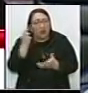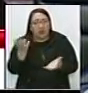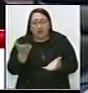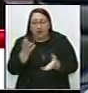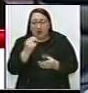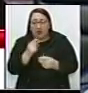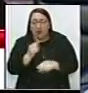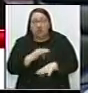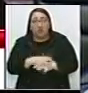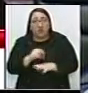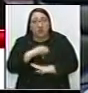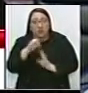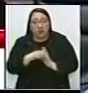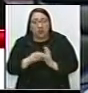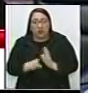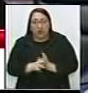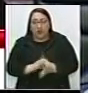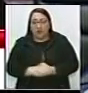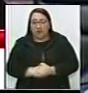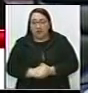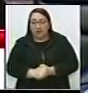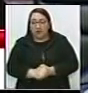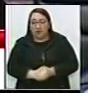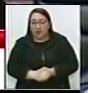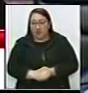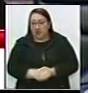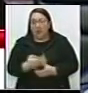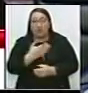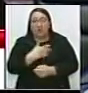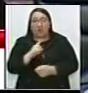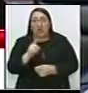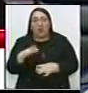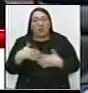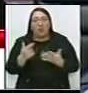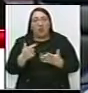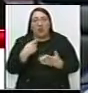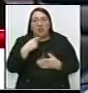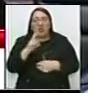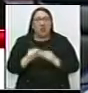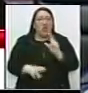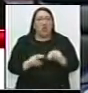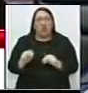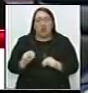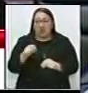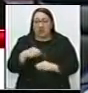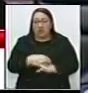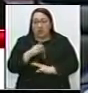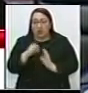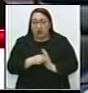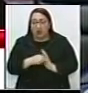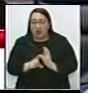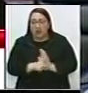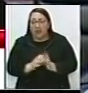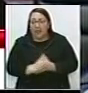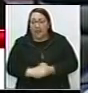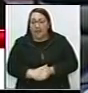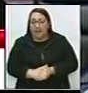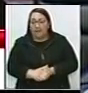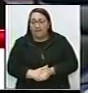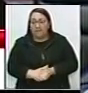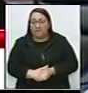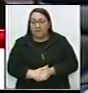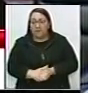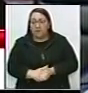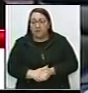hablado de estos proyectos de ley y, presidente, acá uno no puede ser mezquino. Estos proyectos de ley